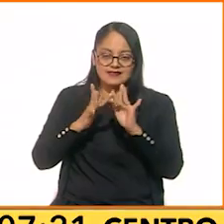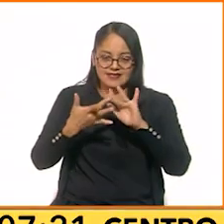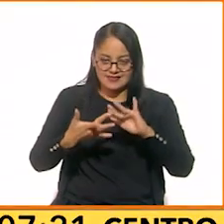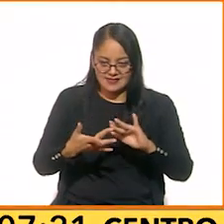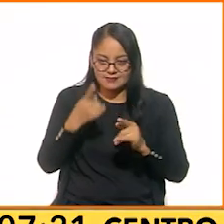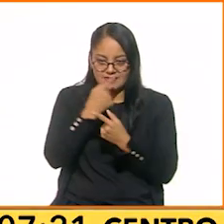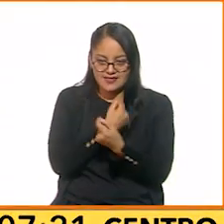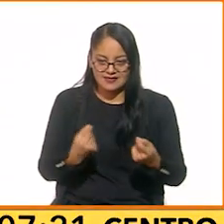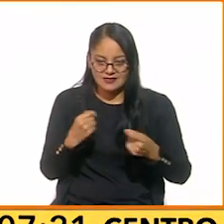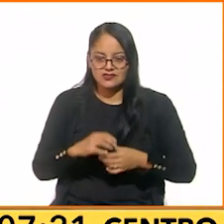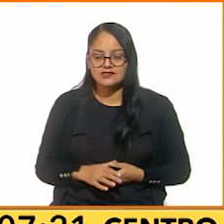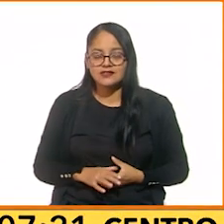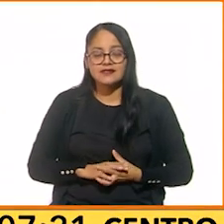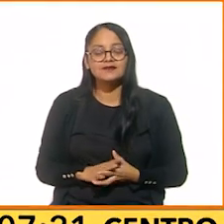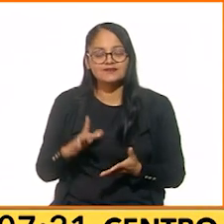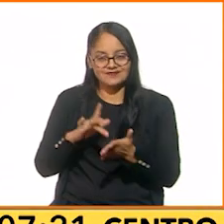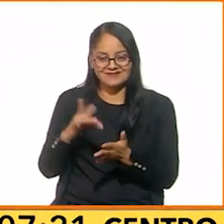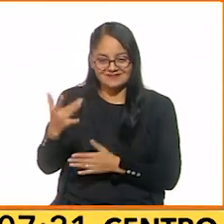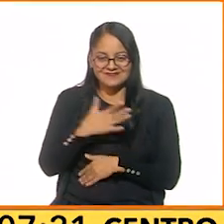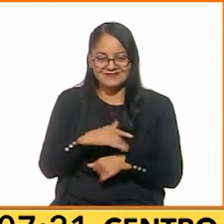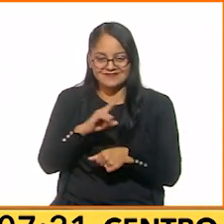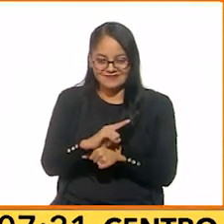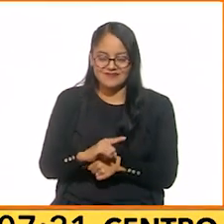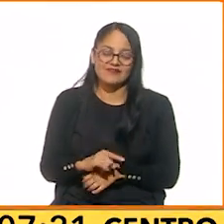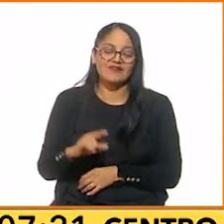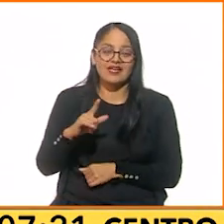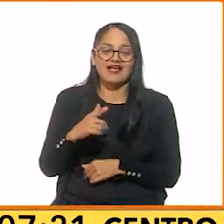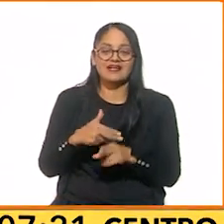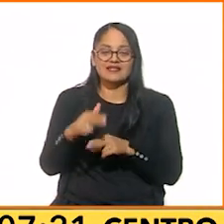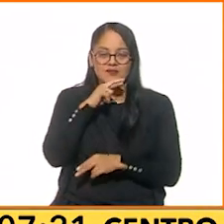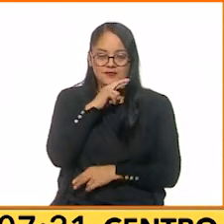Juan. Guadalupe, Angélica, gracias, lindo día. Cuídense mucho, hasta luego. Igual para ti, un abrazo.